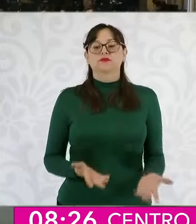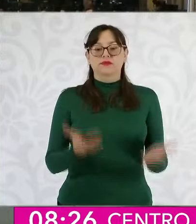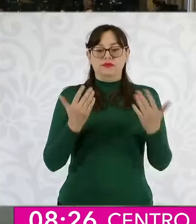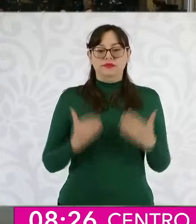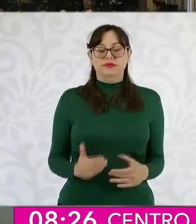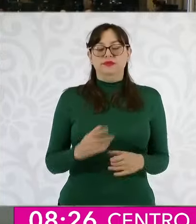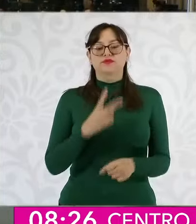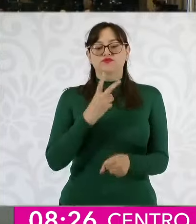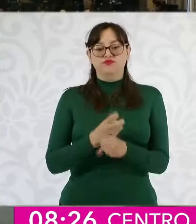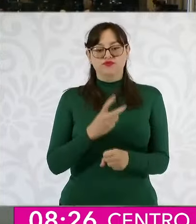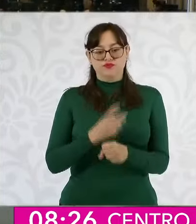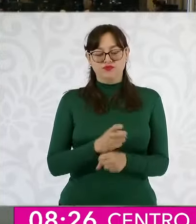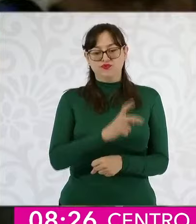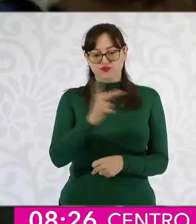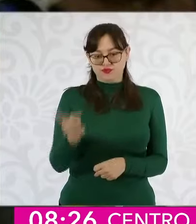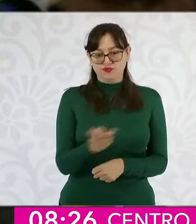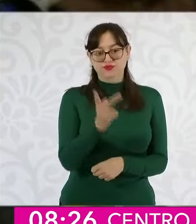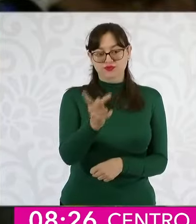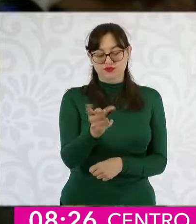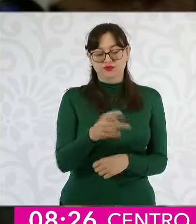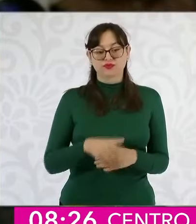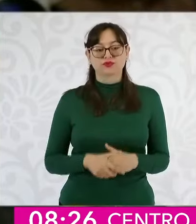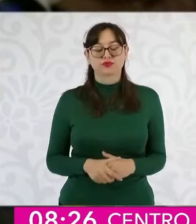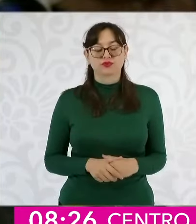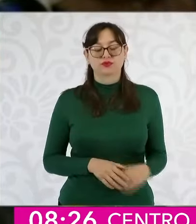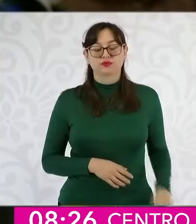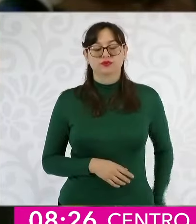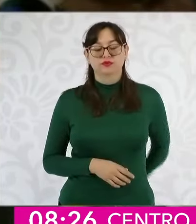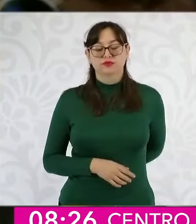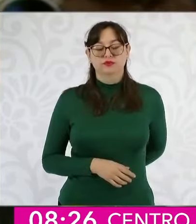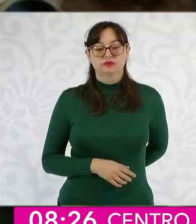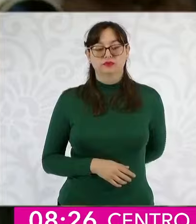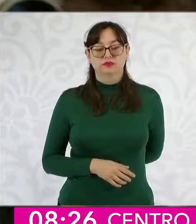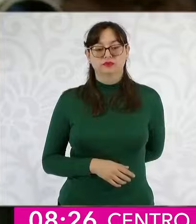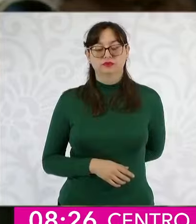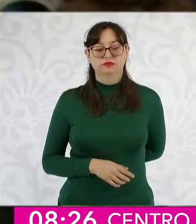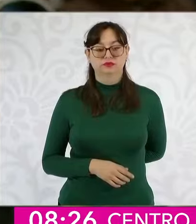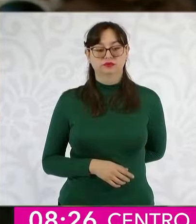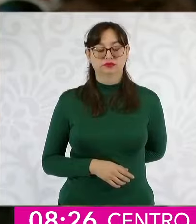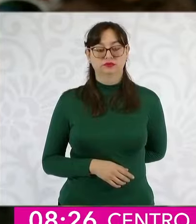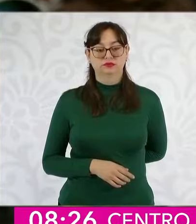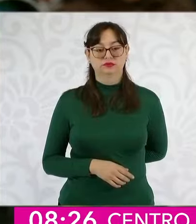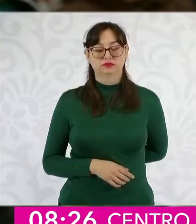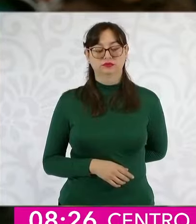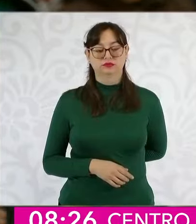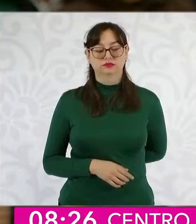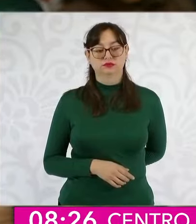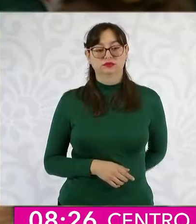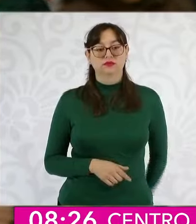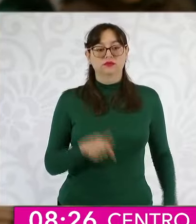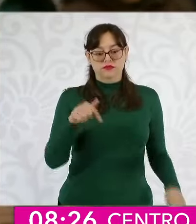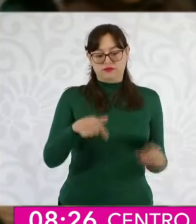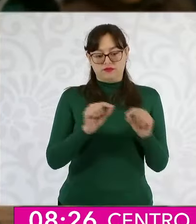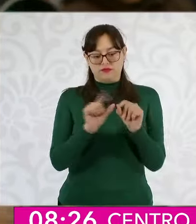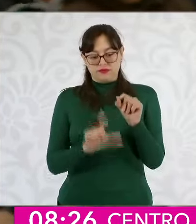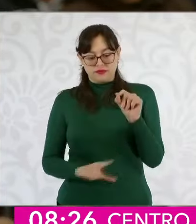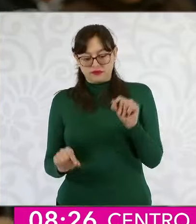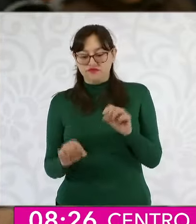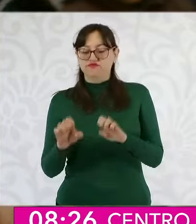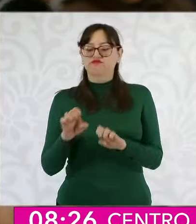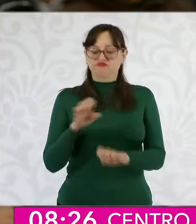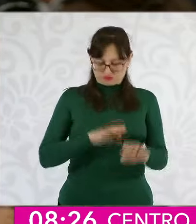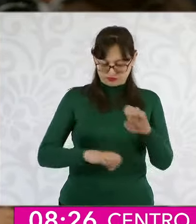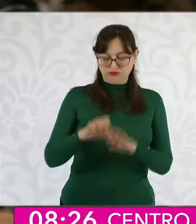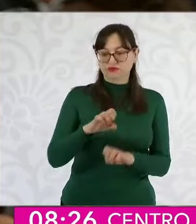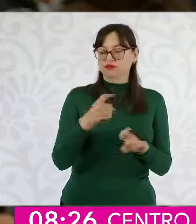presidenta, ¿qué mensaje le daría al país, a los empresarios, empresarias? Y lo digo porque ya también